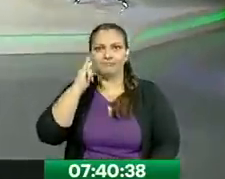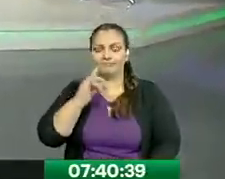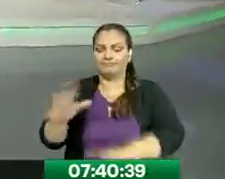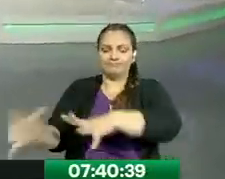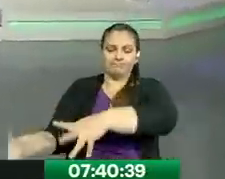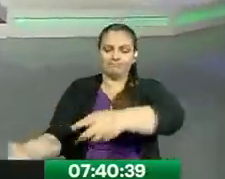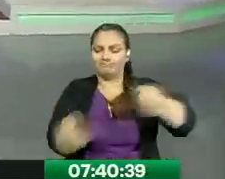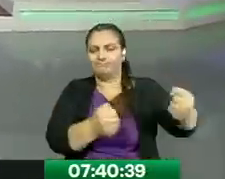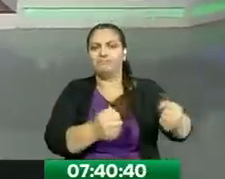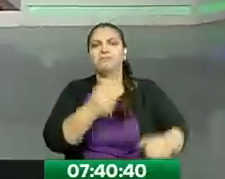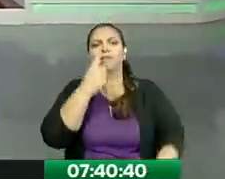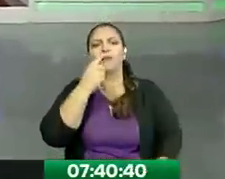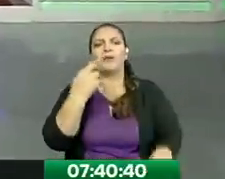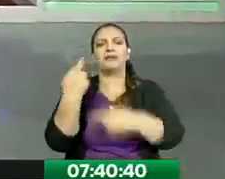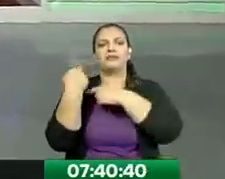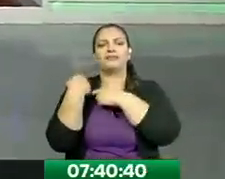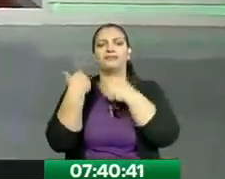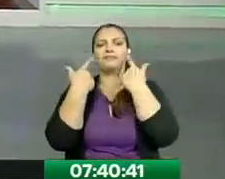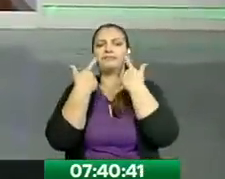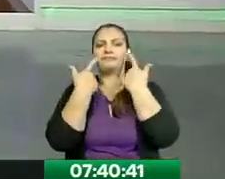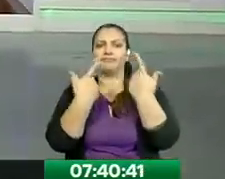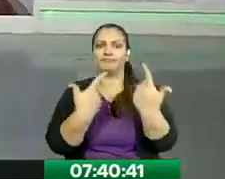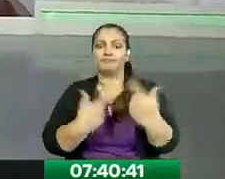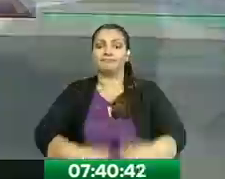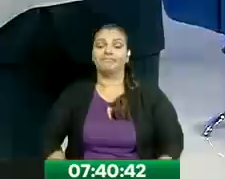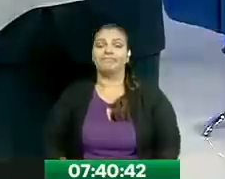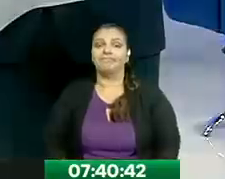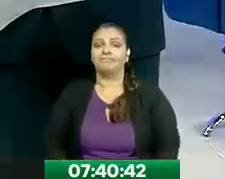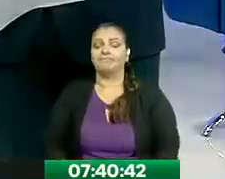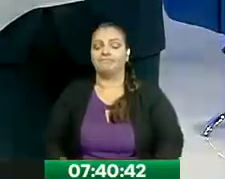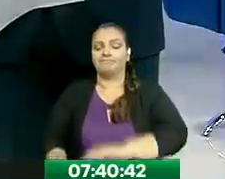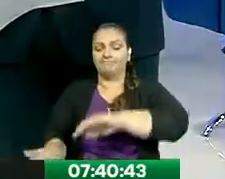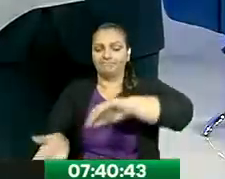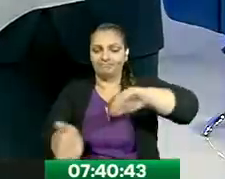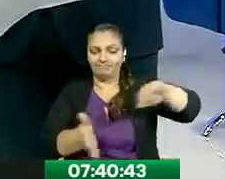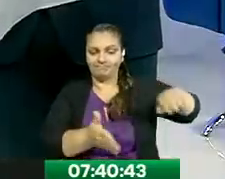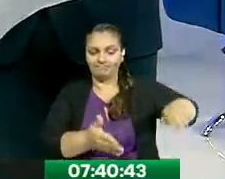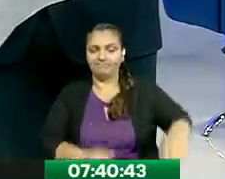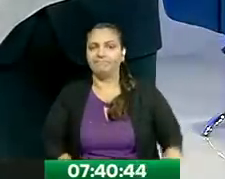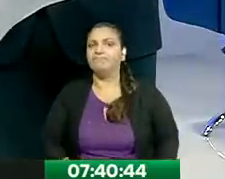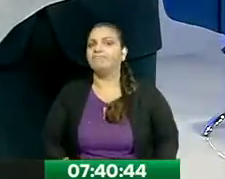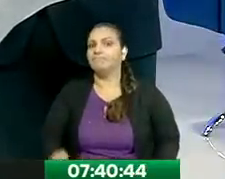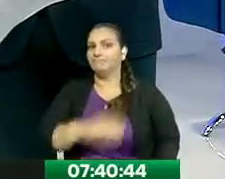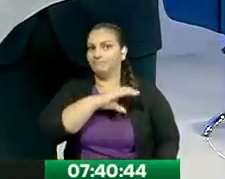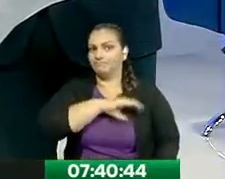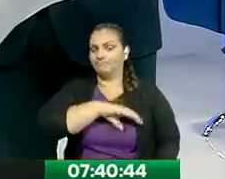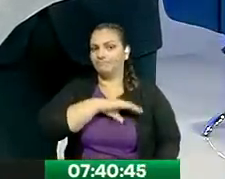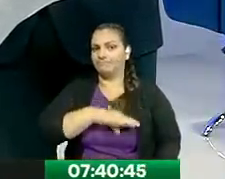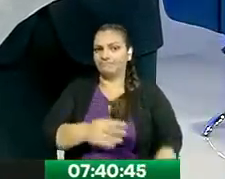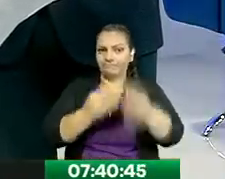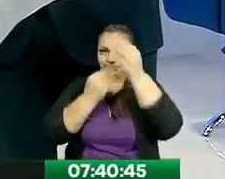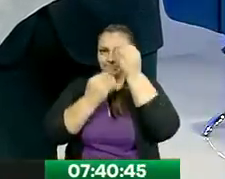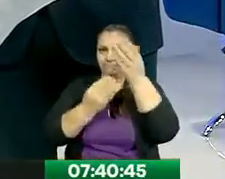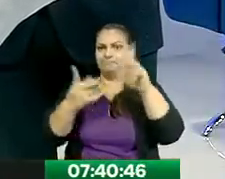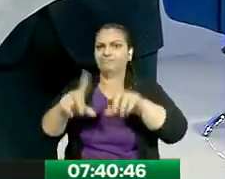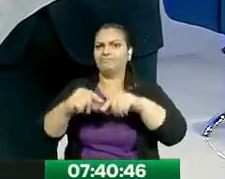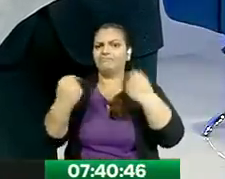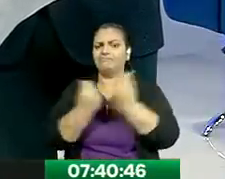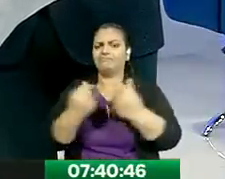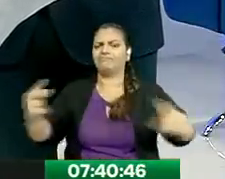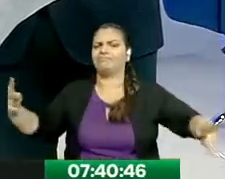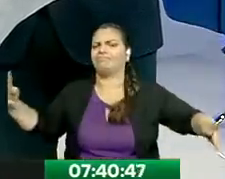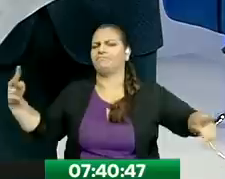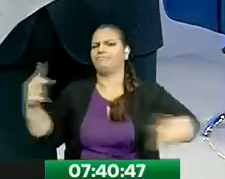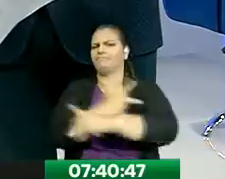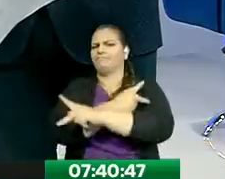o bien hablando de también lo positivo la policía nacional logró desarticular una banda delictiva dedicada